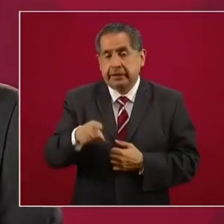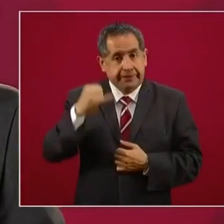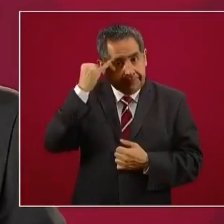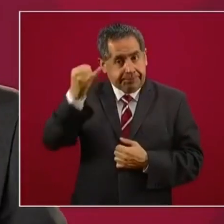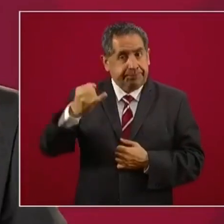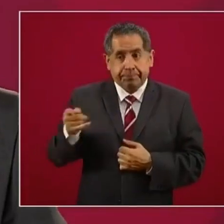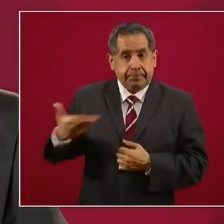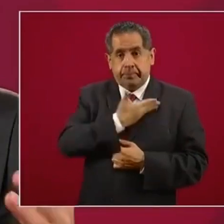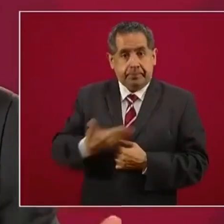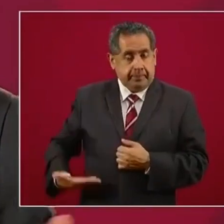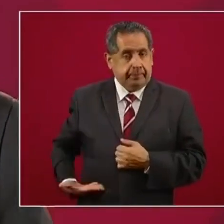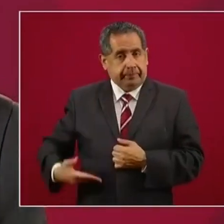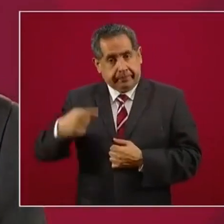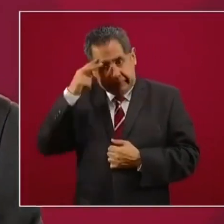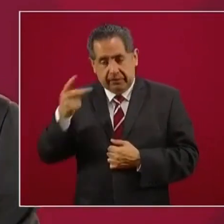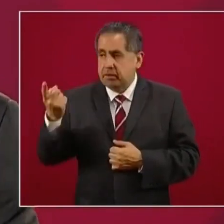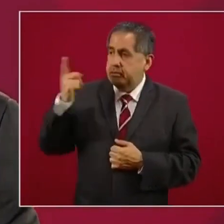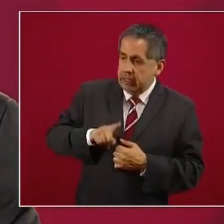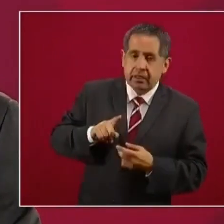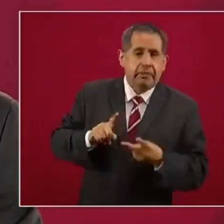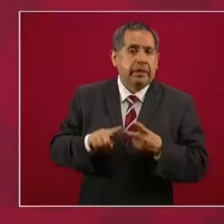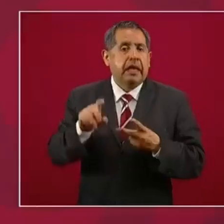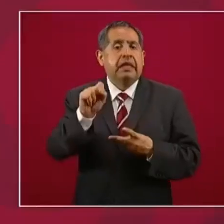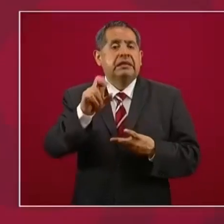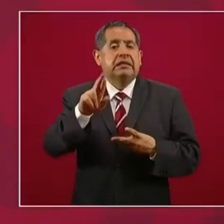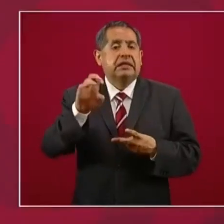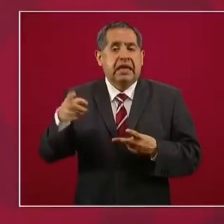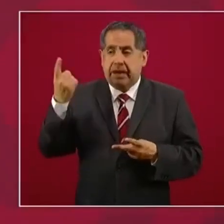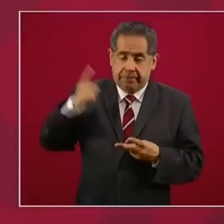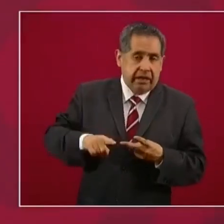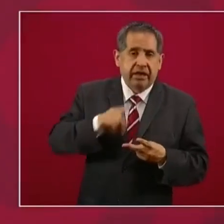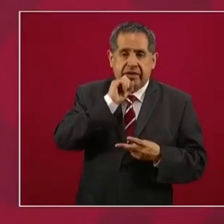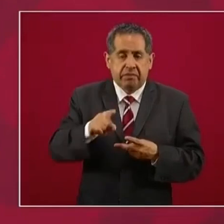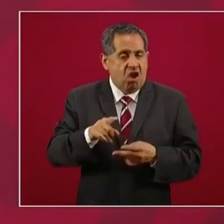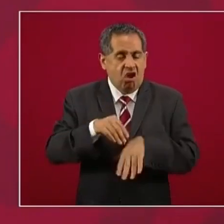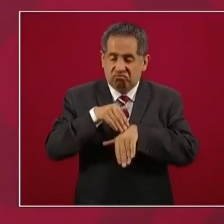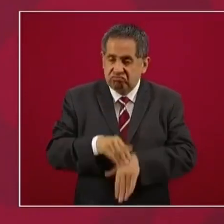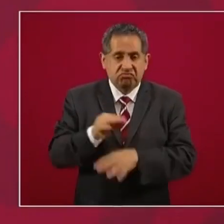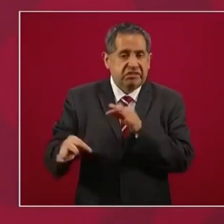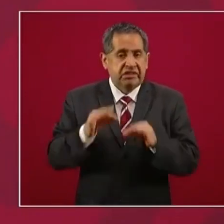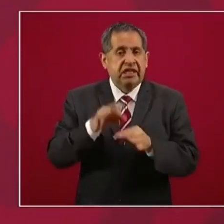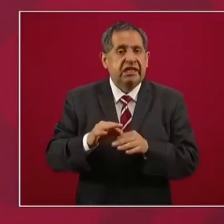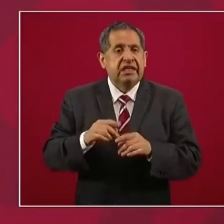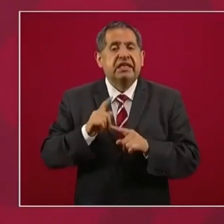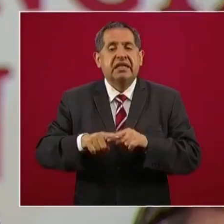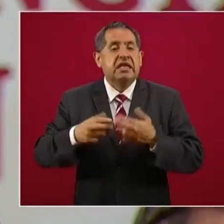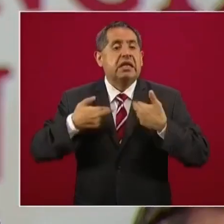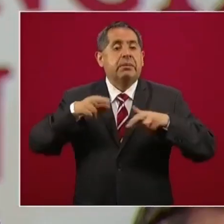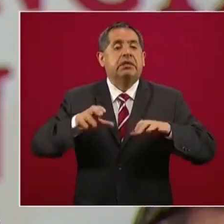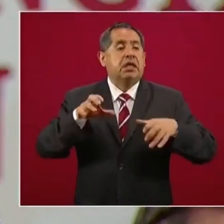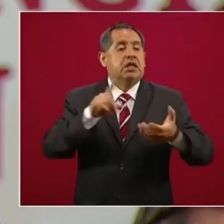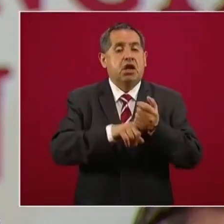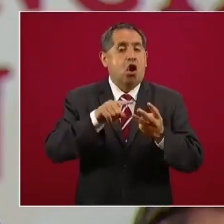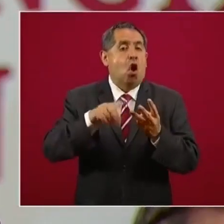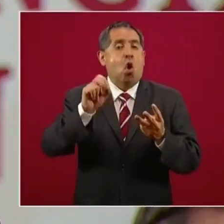del presidente, instrucción del canciller Marcelo Ebrard y ejecución directa de nuestro representante en la Organización de